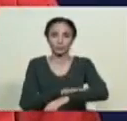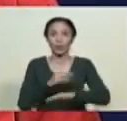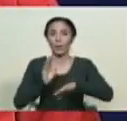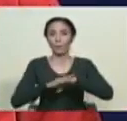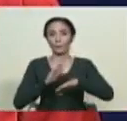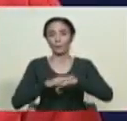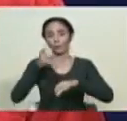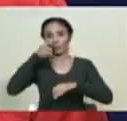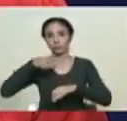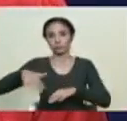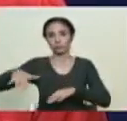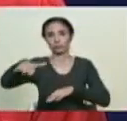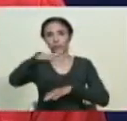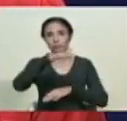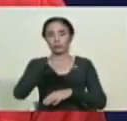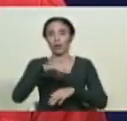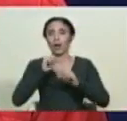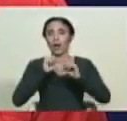dimensiones de ese tropezón.